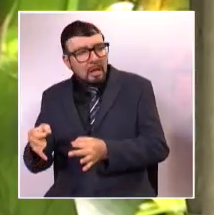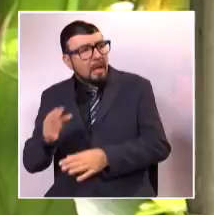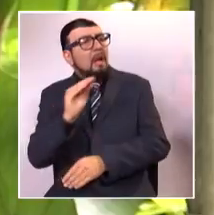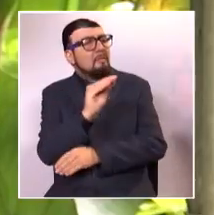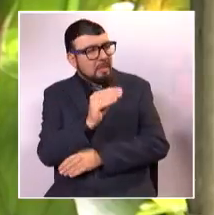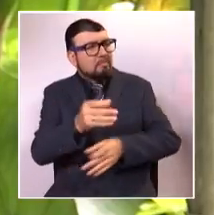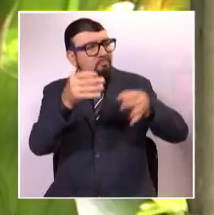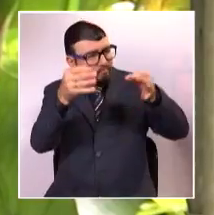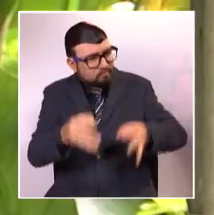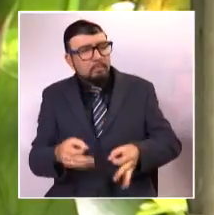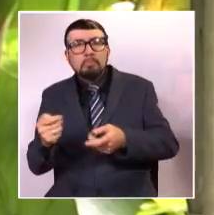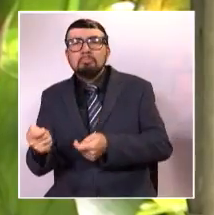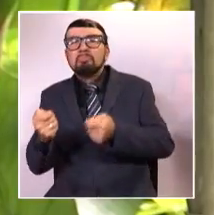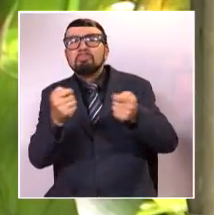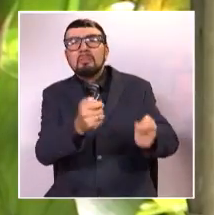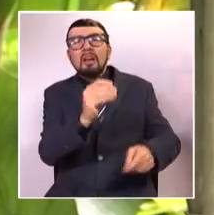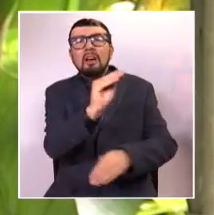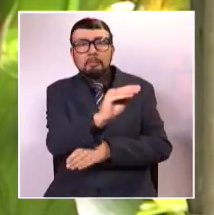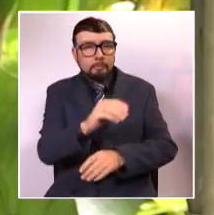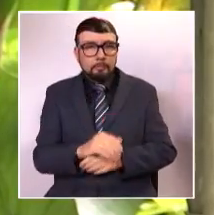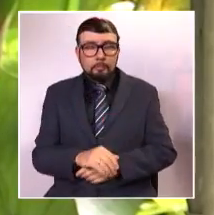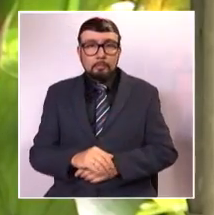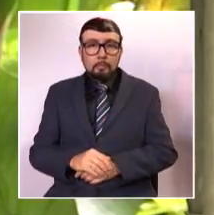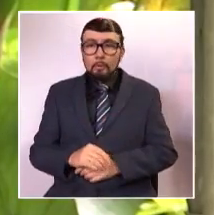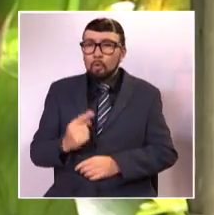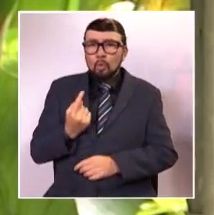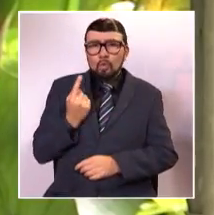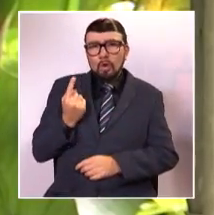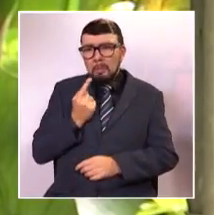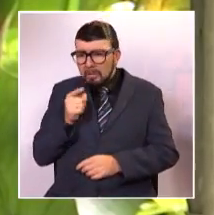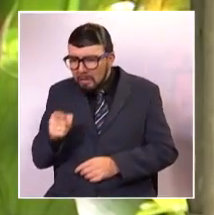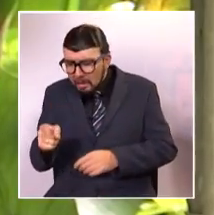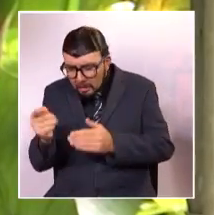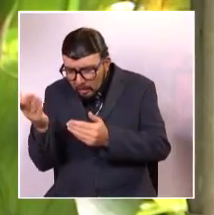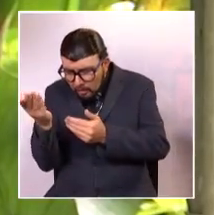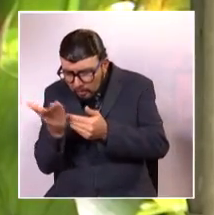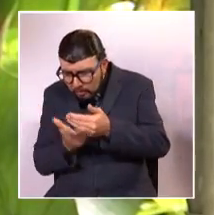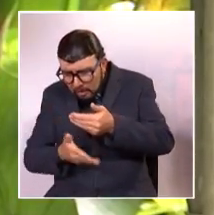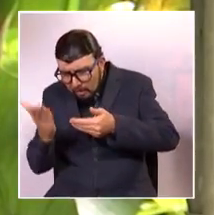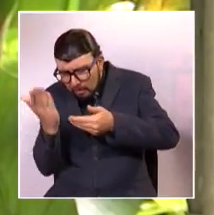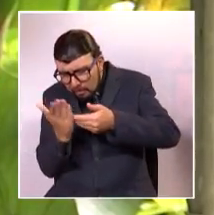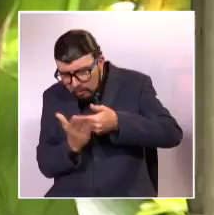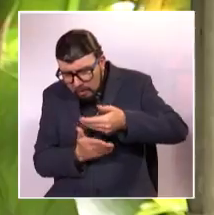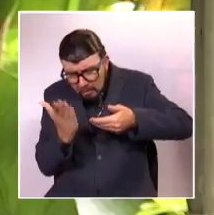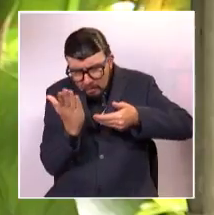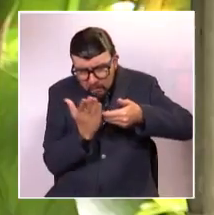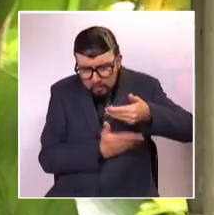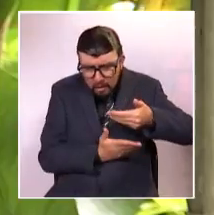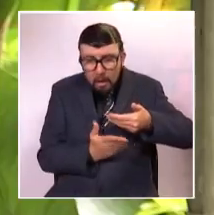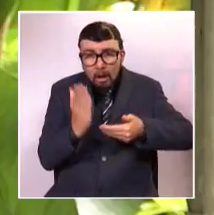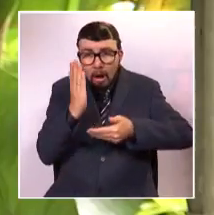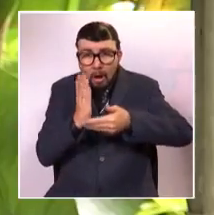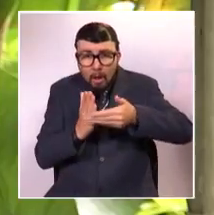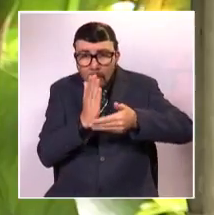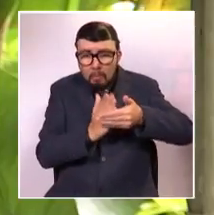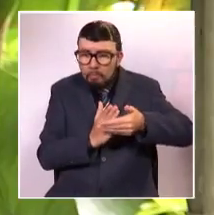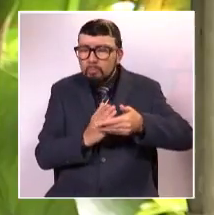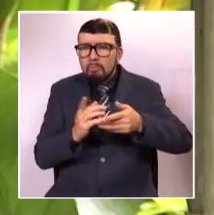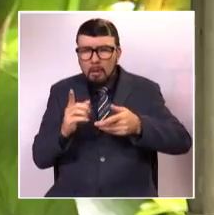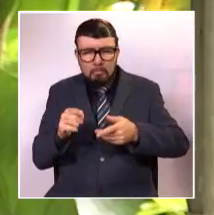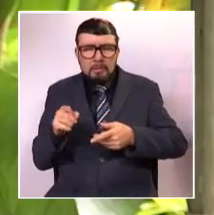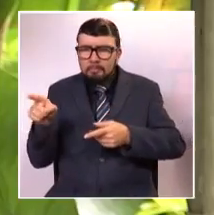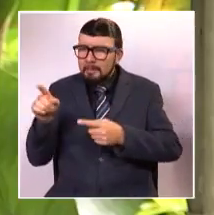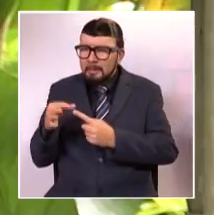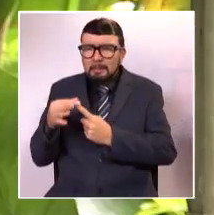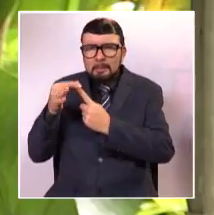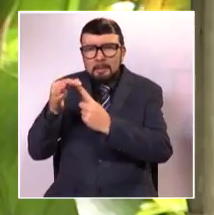solamente en unas técnicas que se llaman de cortes de los tejidos, sino que usamos técnicas mucho más sofisticadas como la que acabo de